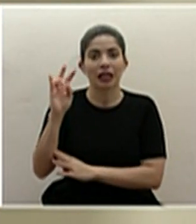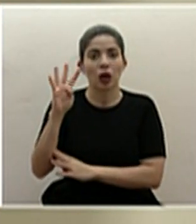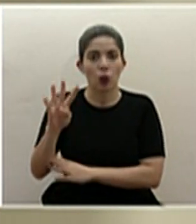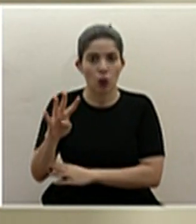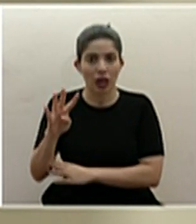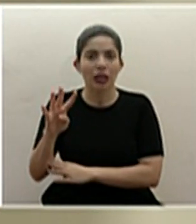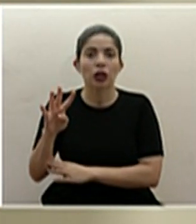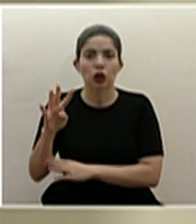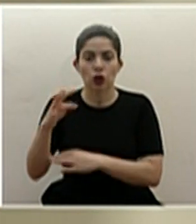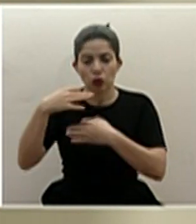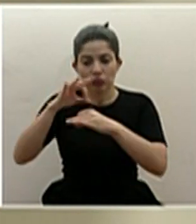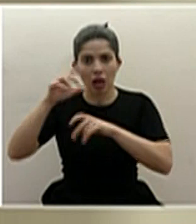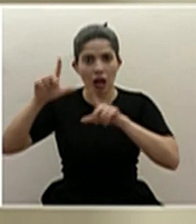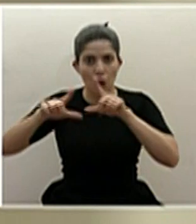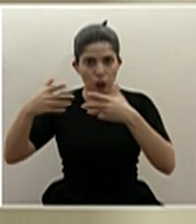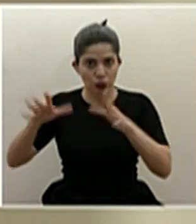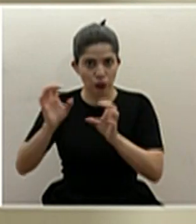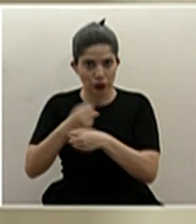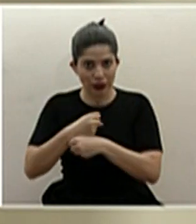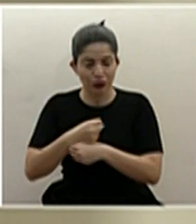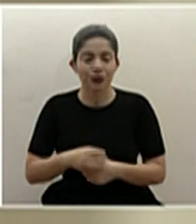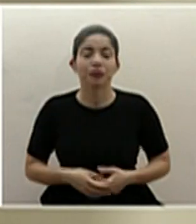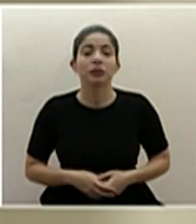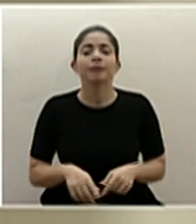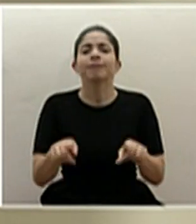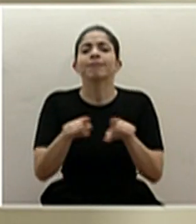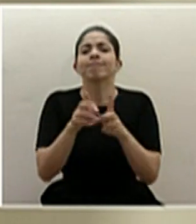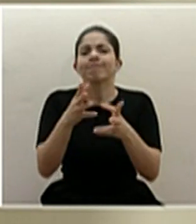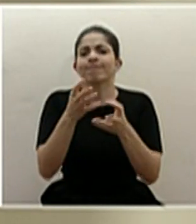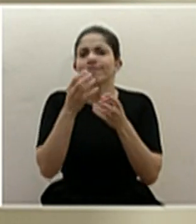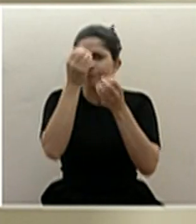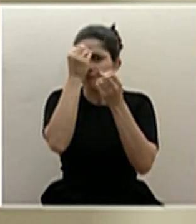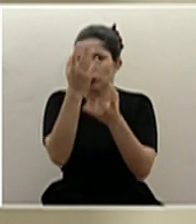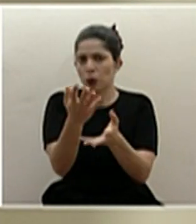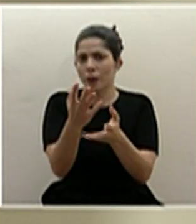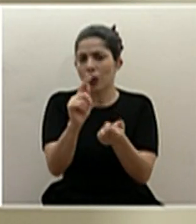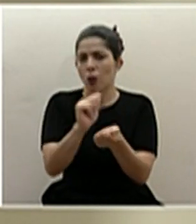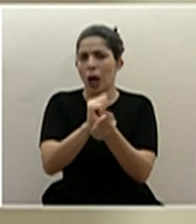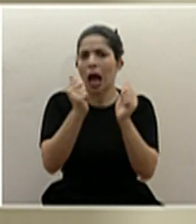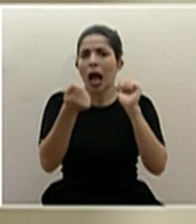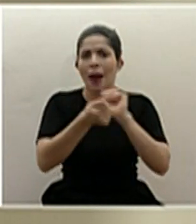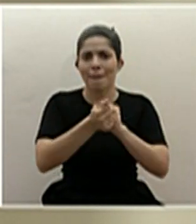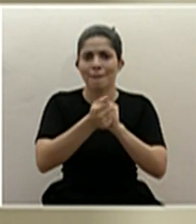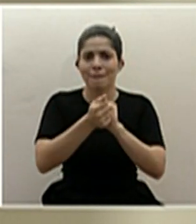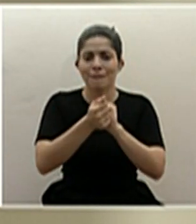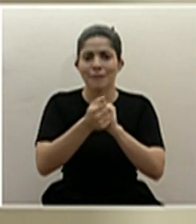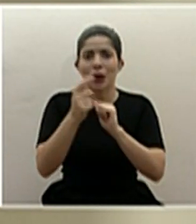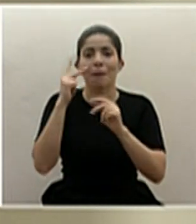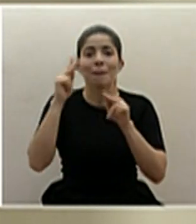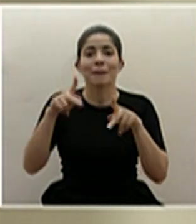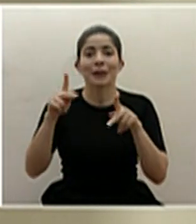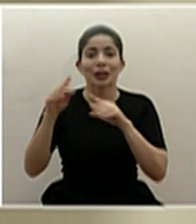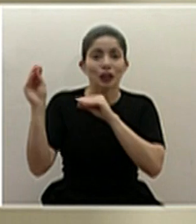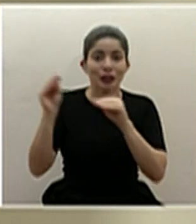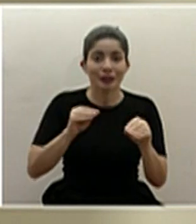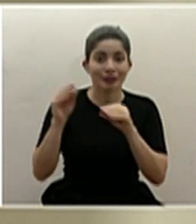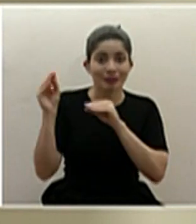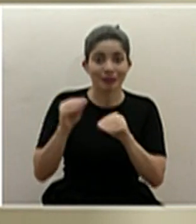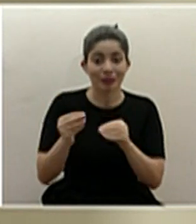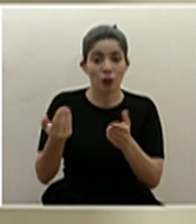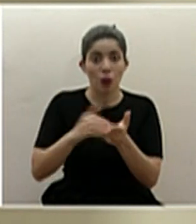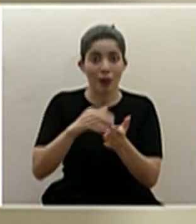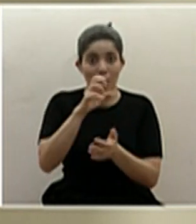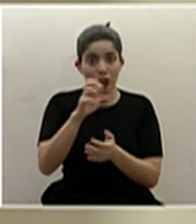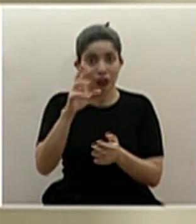26.974 muestras. También quería informar sobre un cambio en el abordaje de los repatriados, que